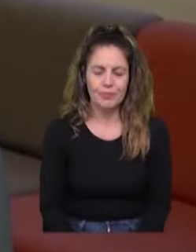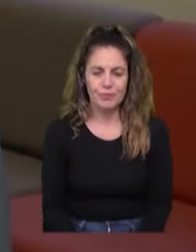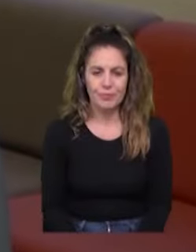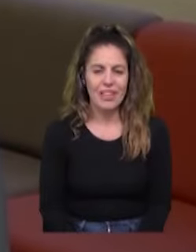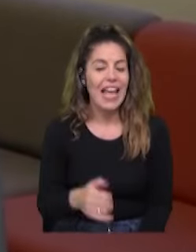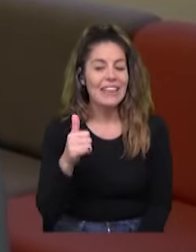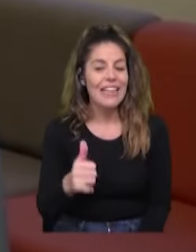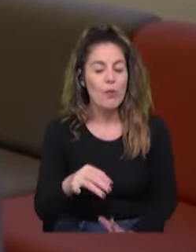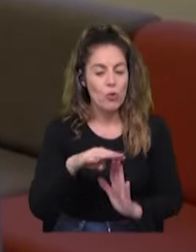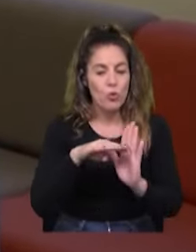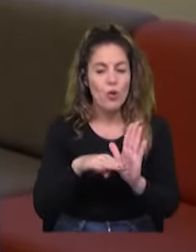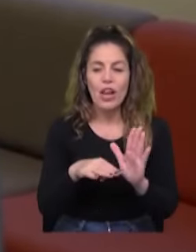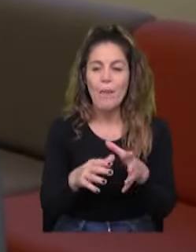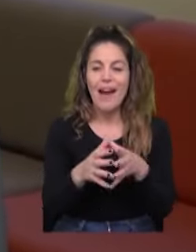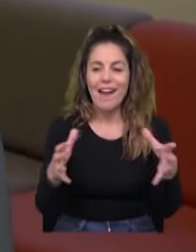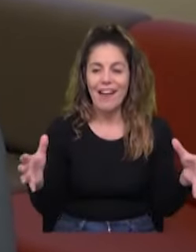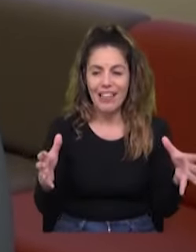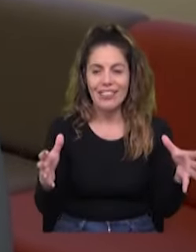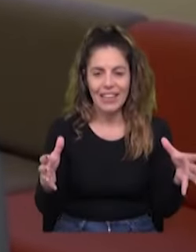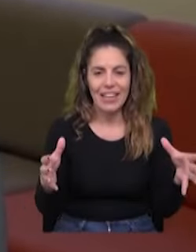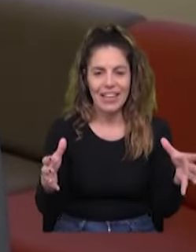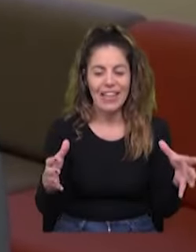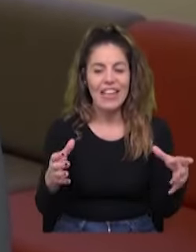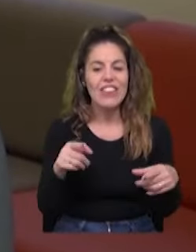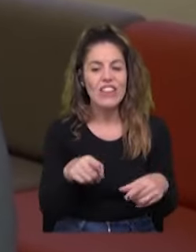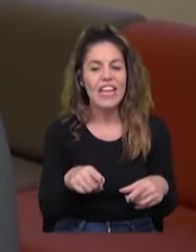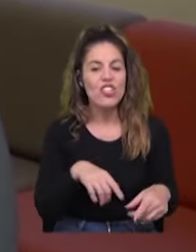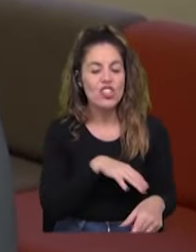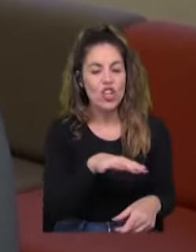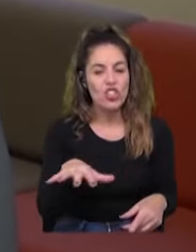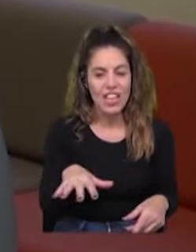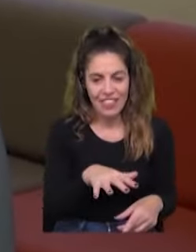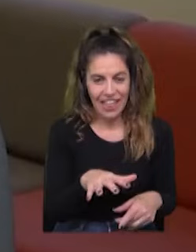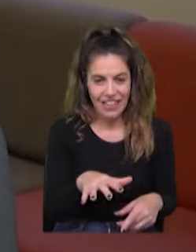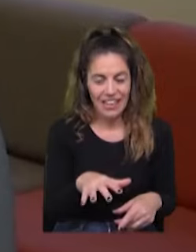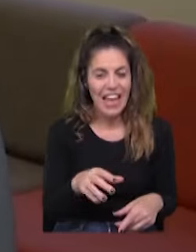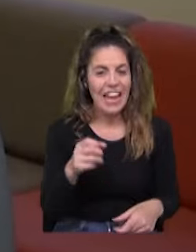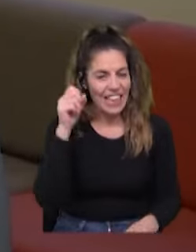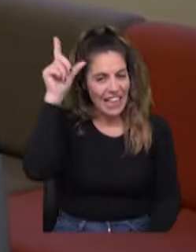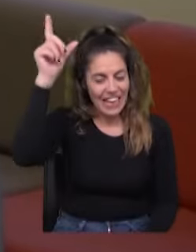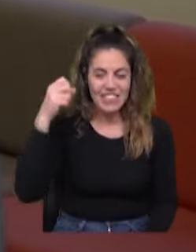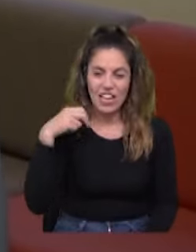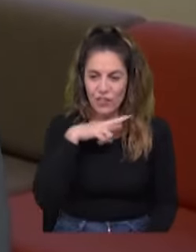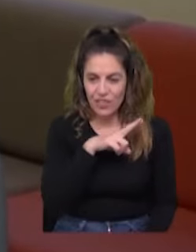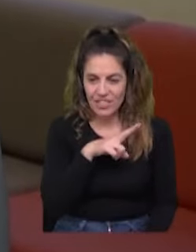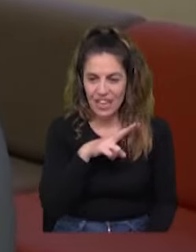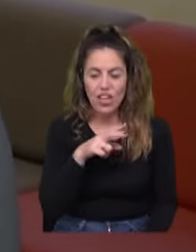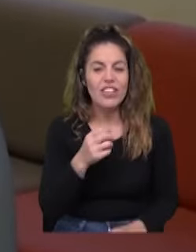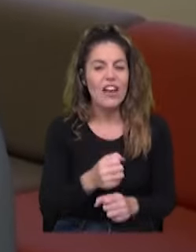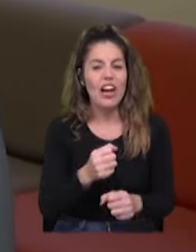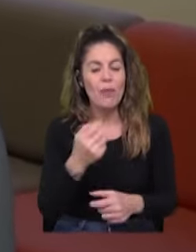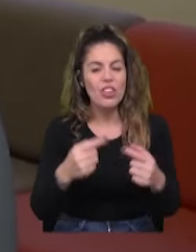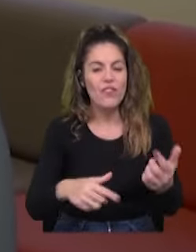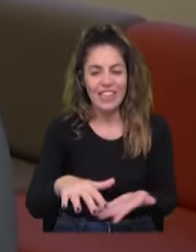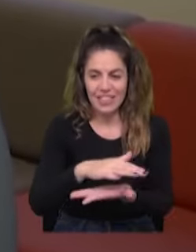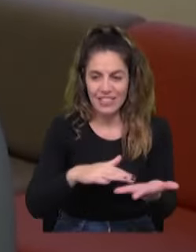tenemos un programa muy grande de ia sociedad donde trabajamos con Inteligencia artificial en diferentes ámbitos en particular con violencia de